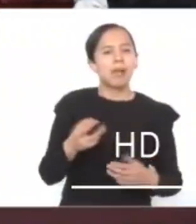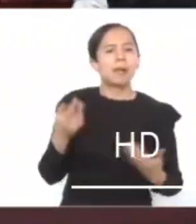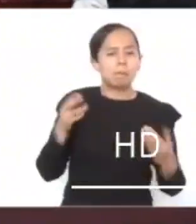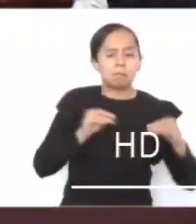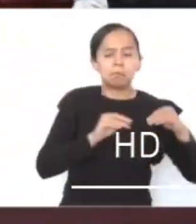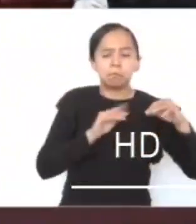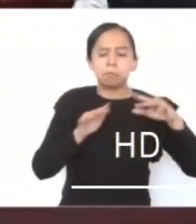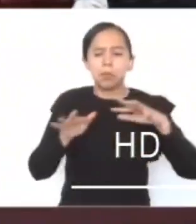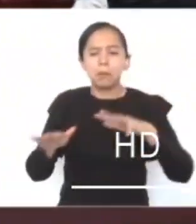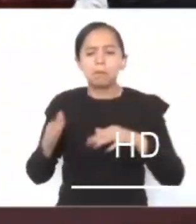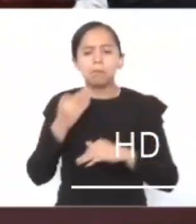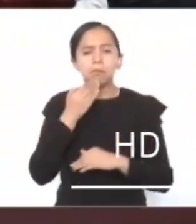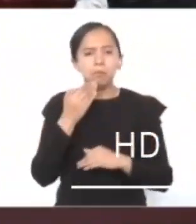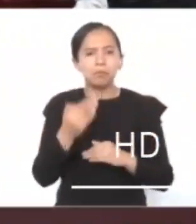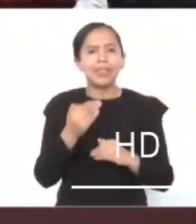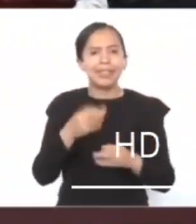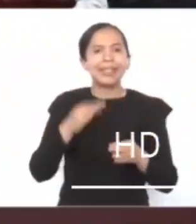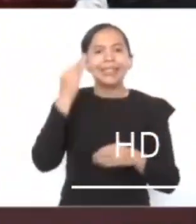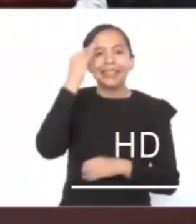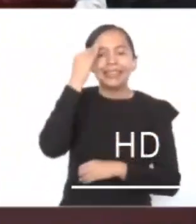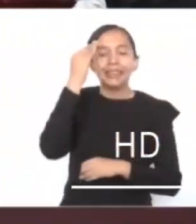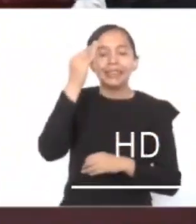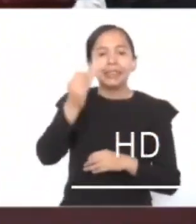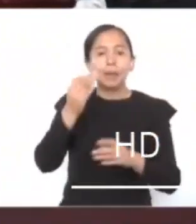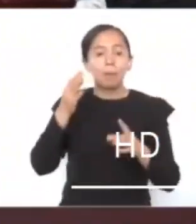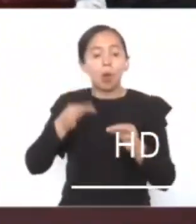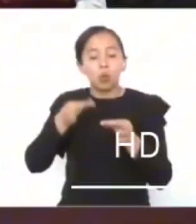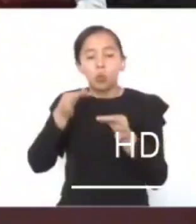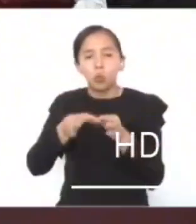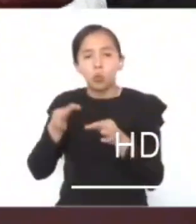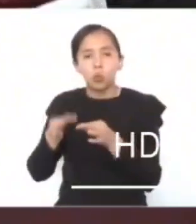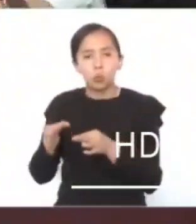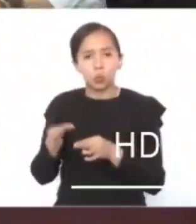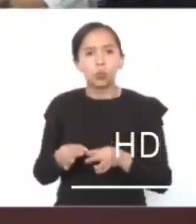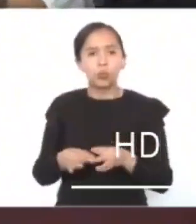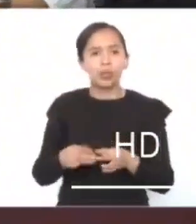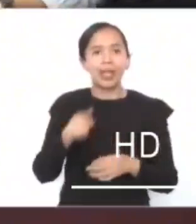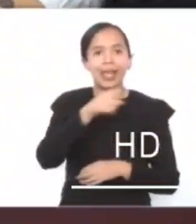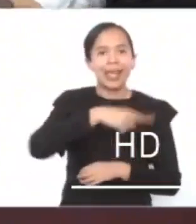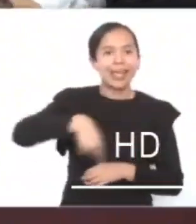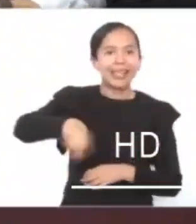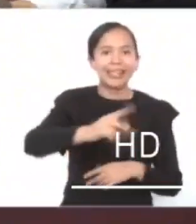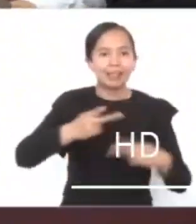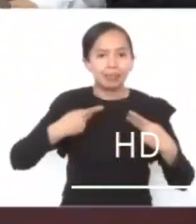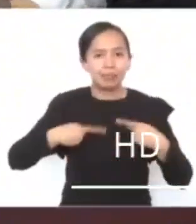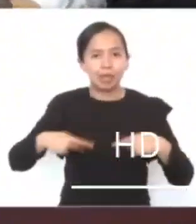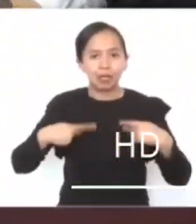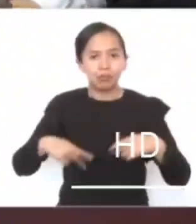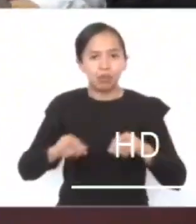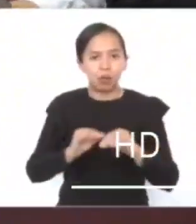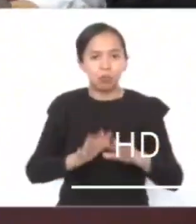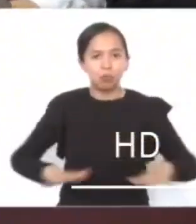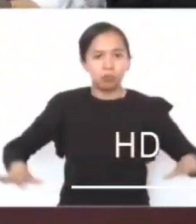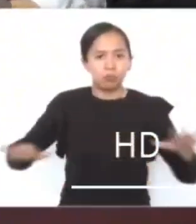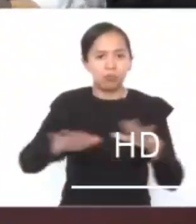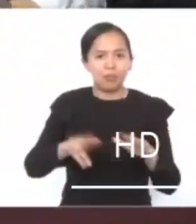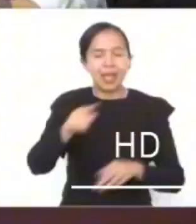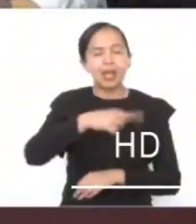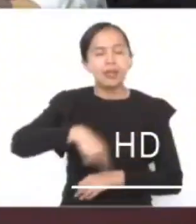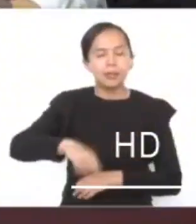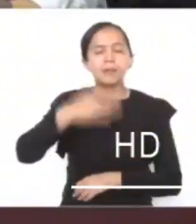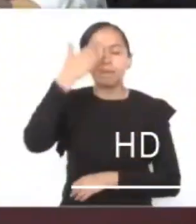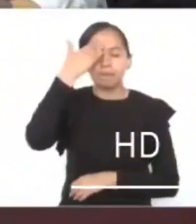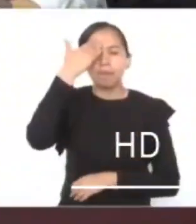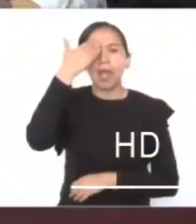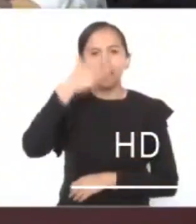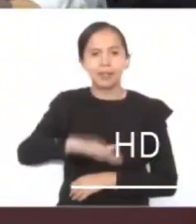decir que se están cumpliendo los objetivos y la ciudadanía pues está mucho más consciente del trabajo que